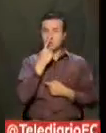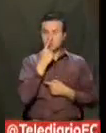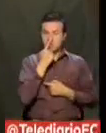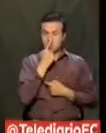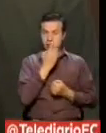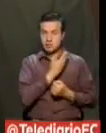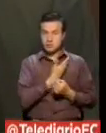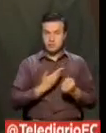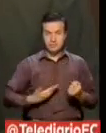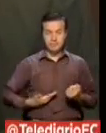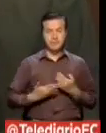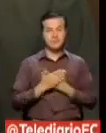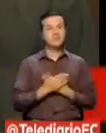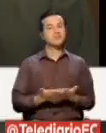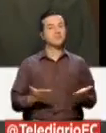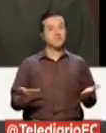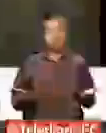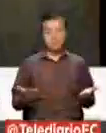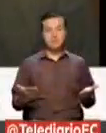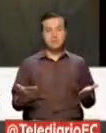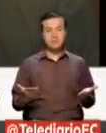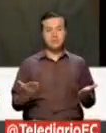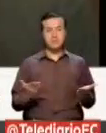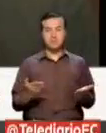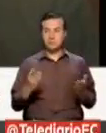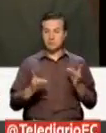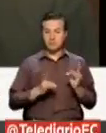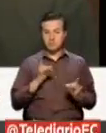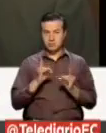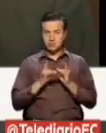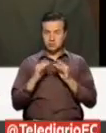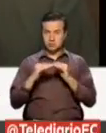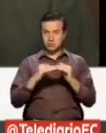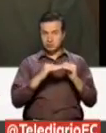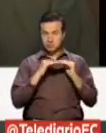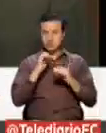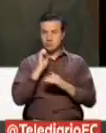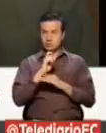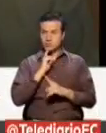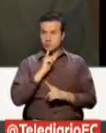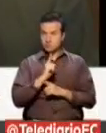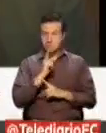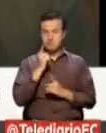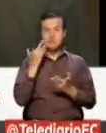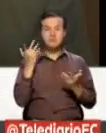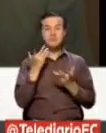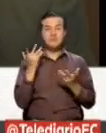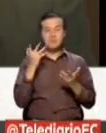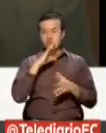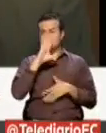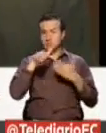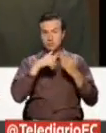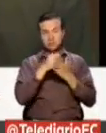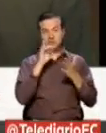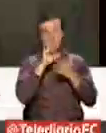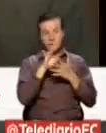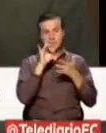el presidente en perfeccionar la democracia ecuatoriana, eliminando en ella todos